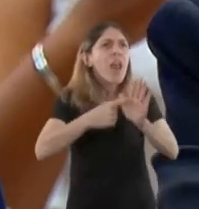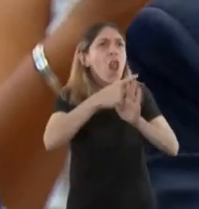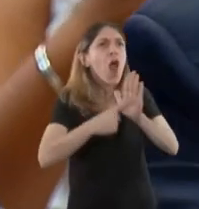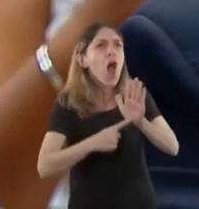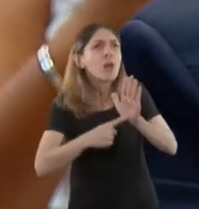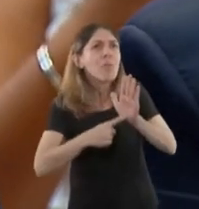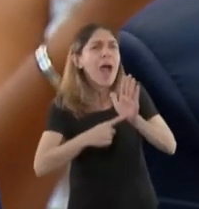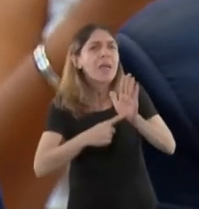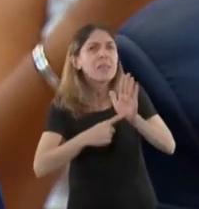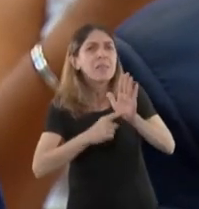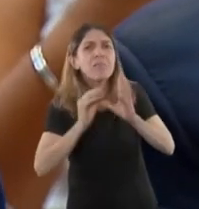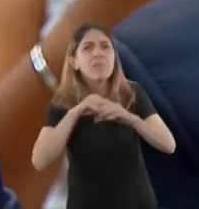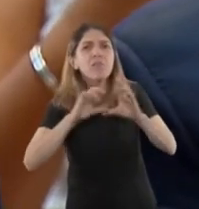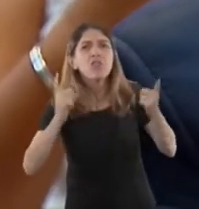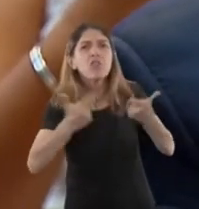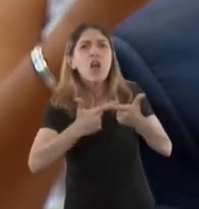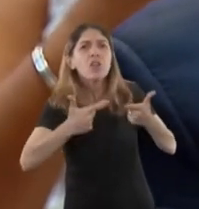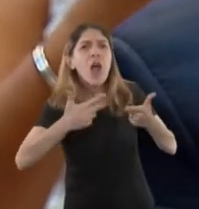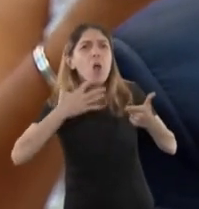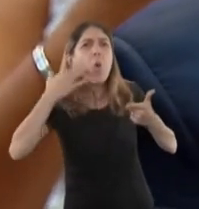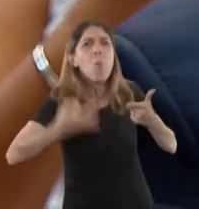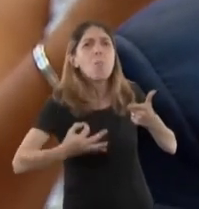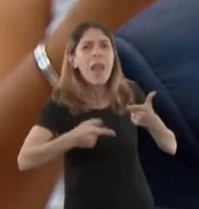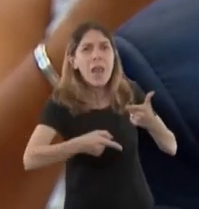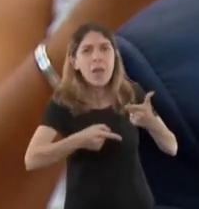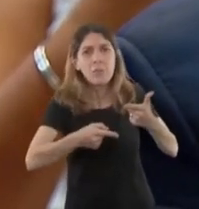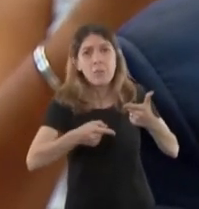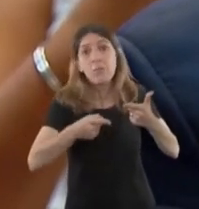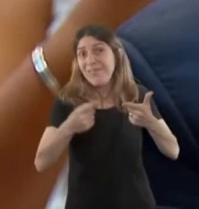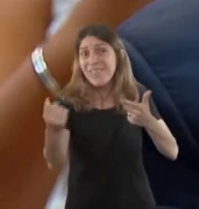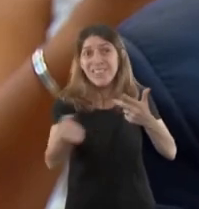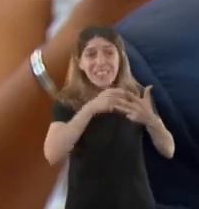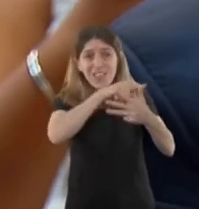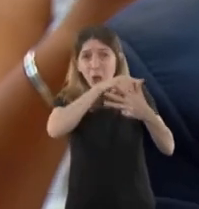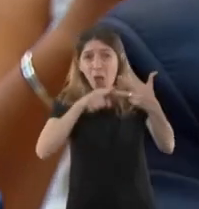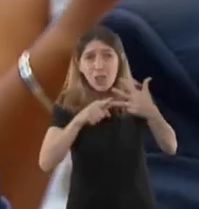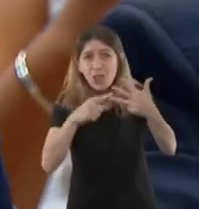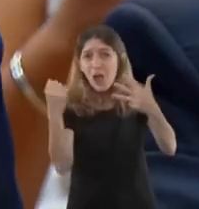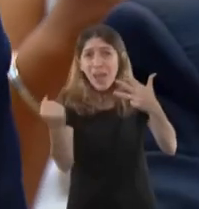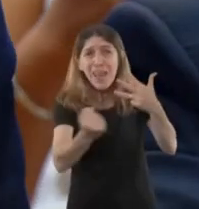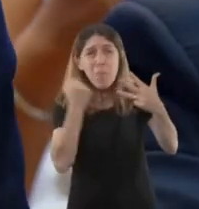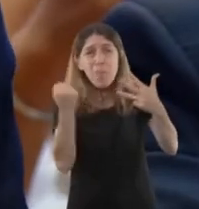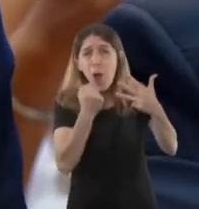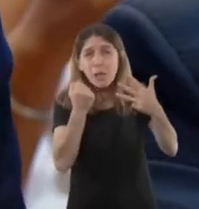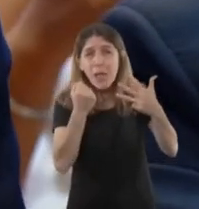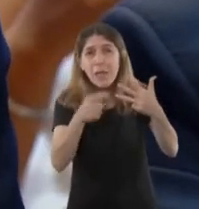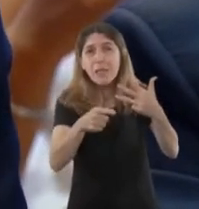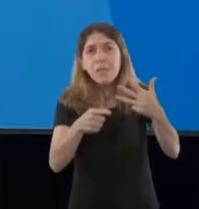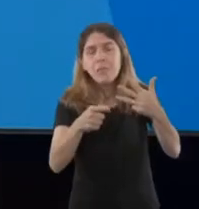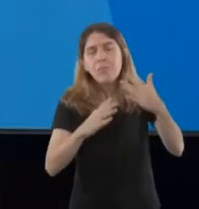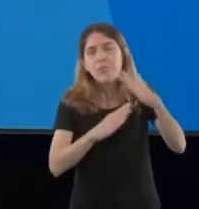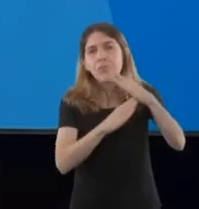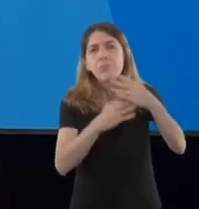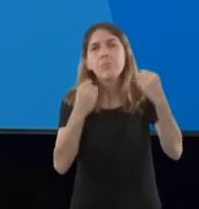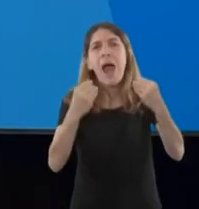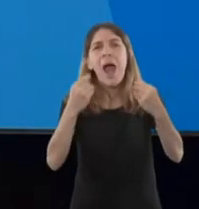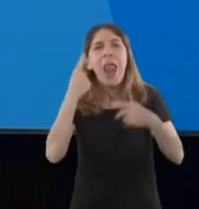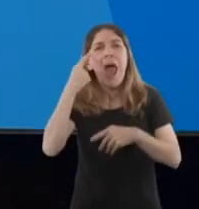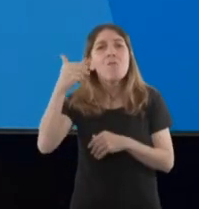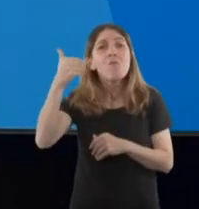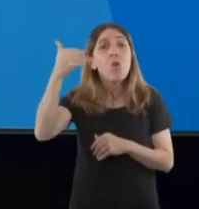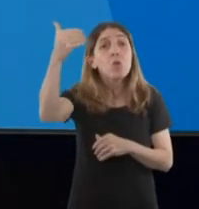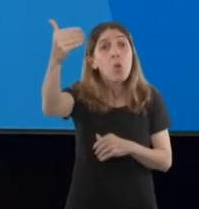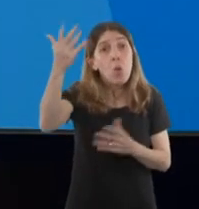sociedad de alguna manera son claves para construirle el futuro que